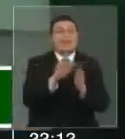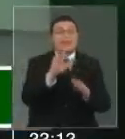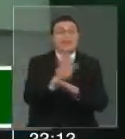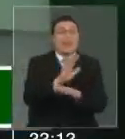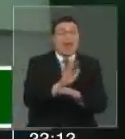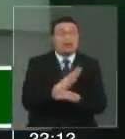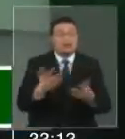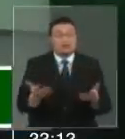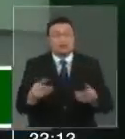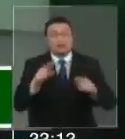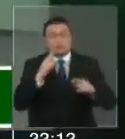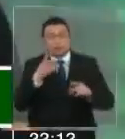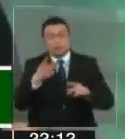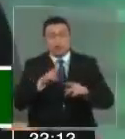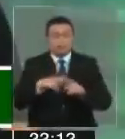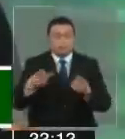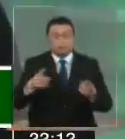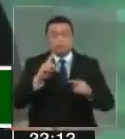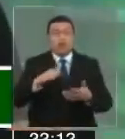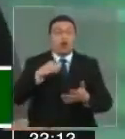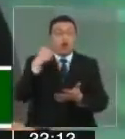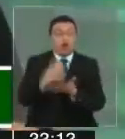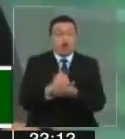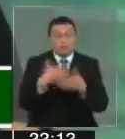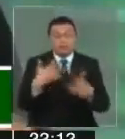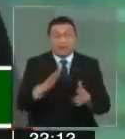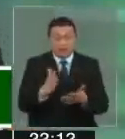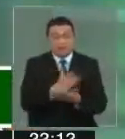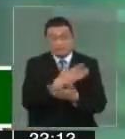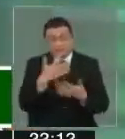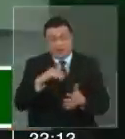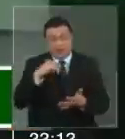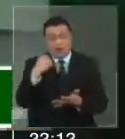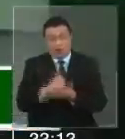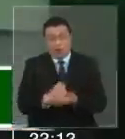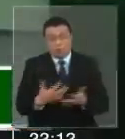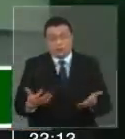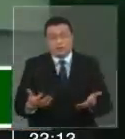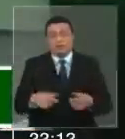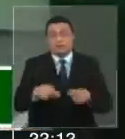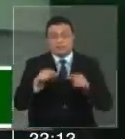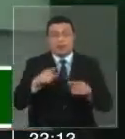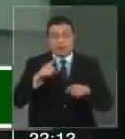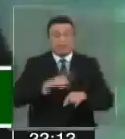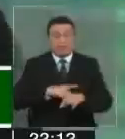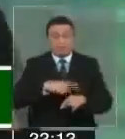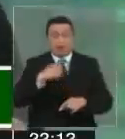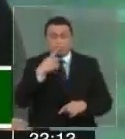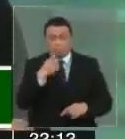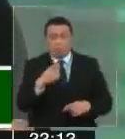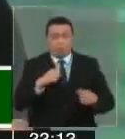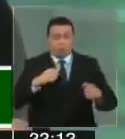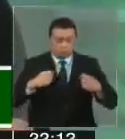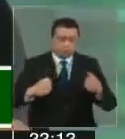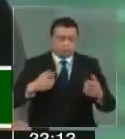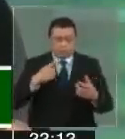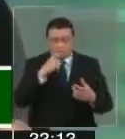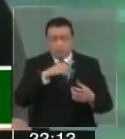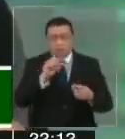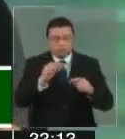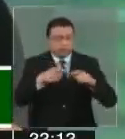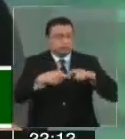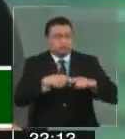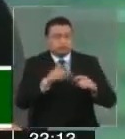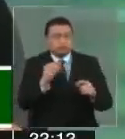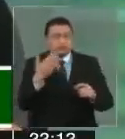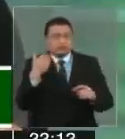Popular, además. No, yo ya había venido el golpe. Entonces, ya había venido el golpe, sí, perfecto. Fue un tiempo muy duro para mí también, recién